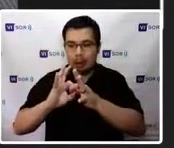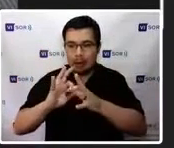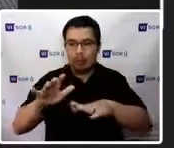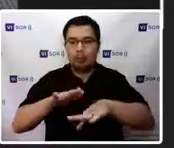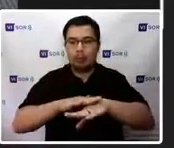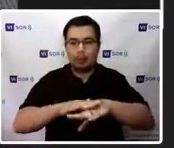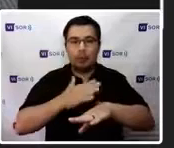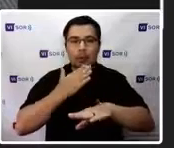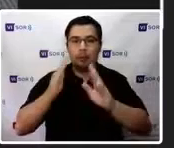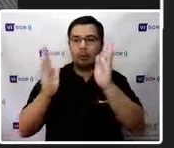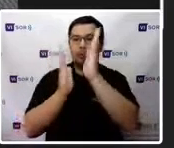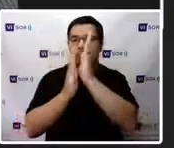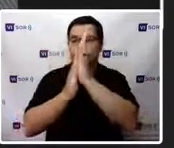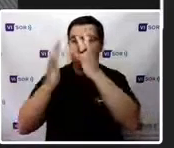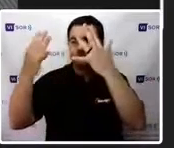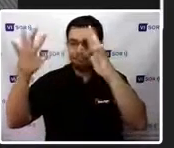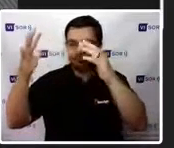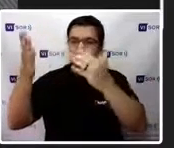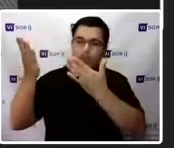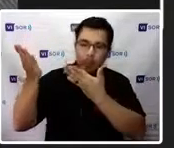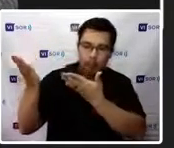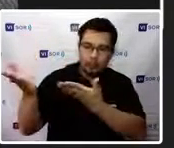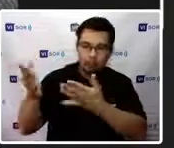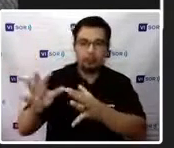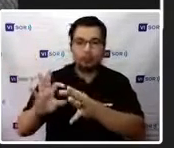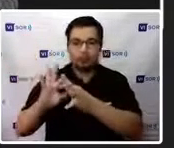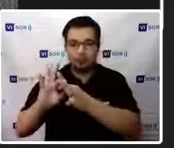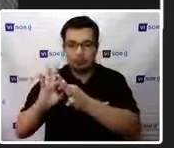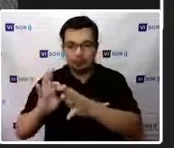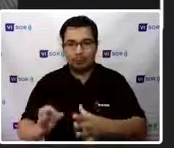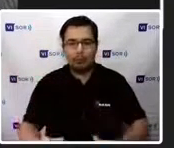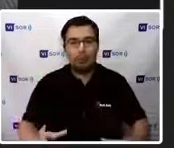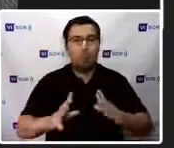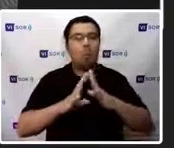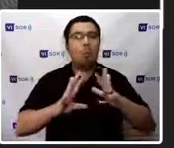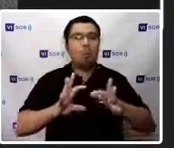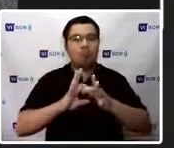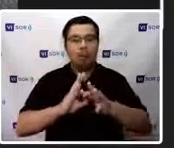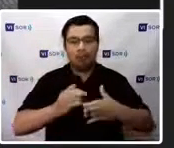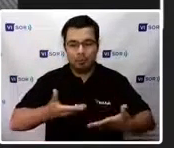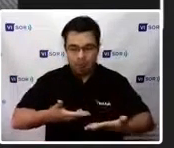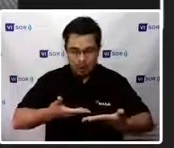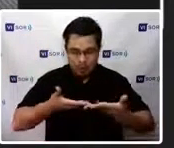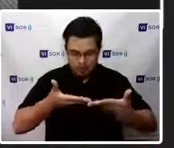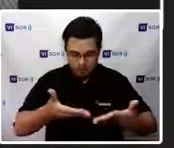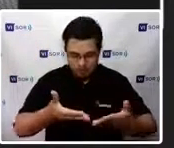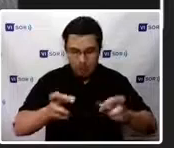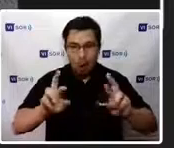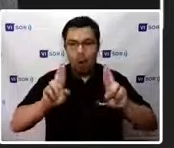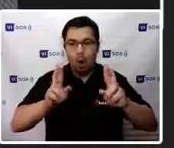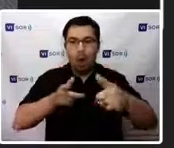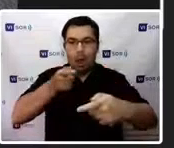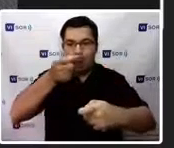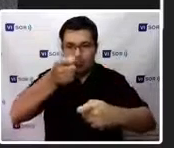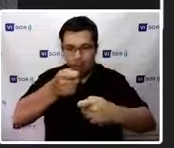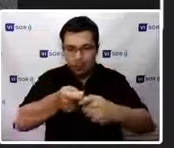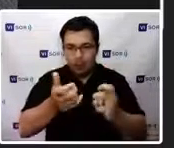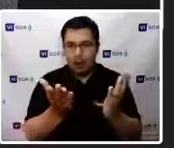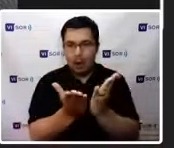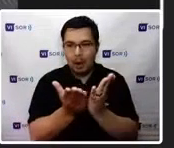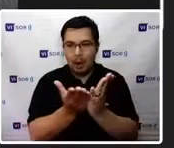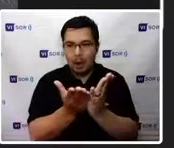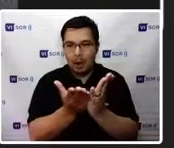un gran aplauso para ti. ¿Ya? Muchas gracias por la invitación. Espero haber podido aportar un poco ahí a los alumnos en su búsqueda de qué estudiar.